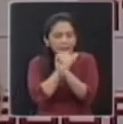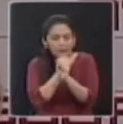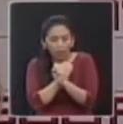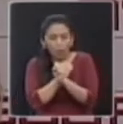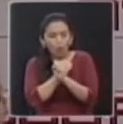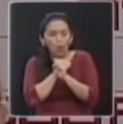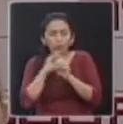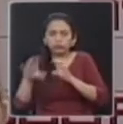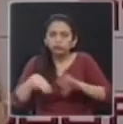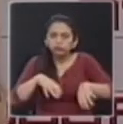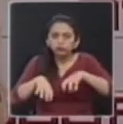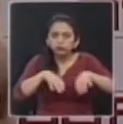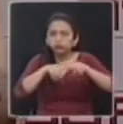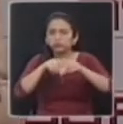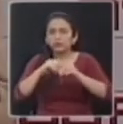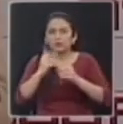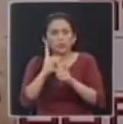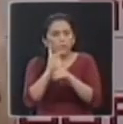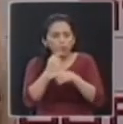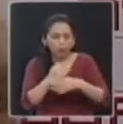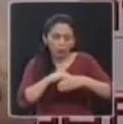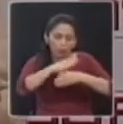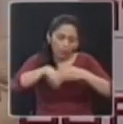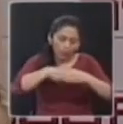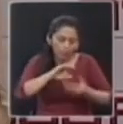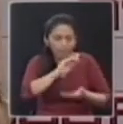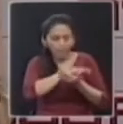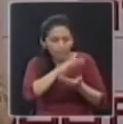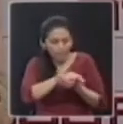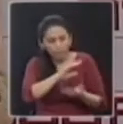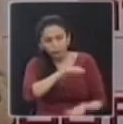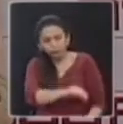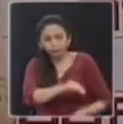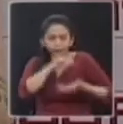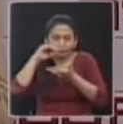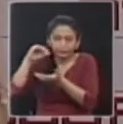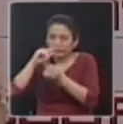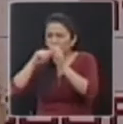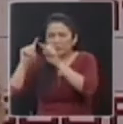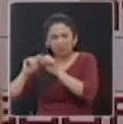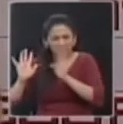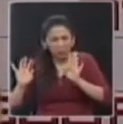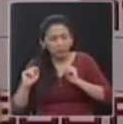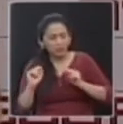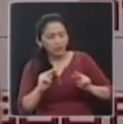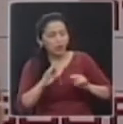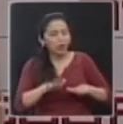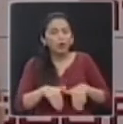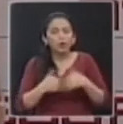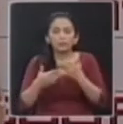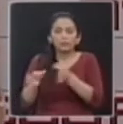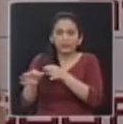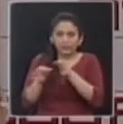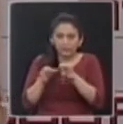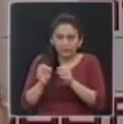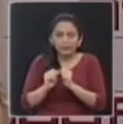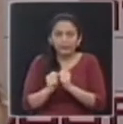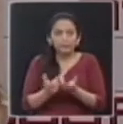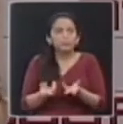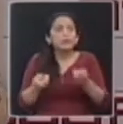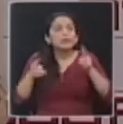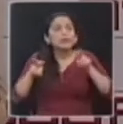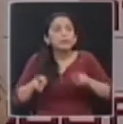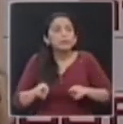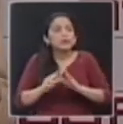hasta cómo lo presento, todo lo que es empaque, todo lo que es branding, todo lo adicionalmente, y algo muy importante, se